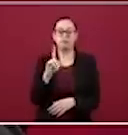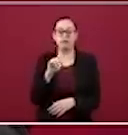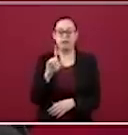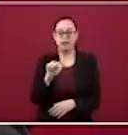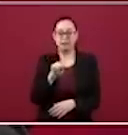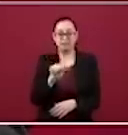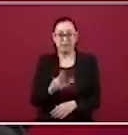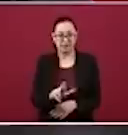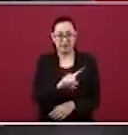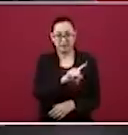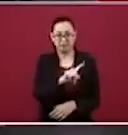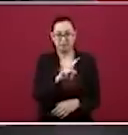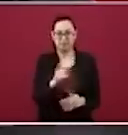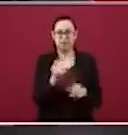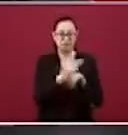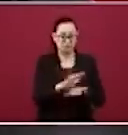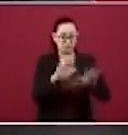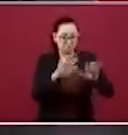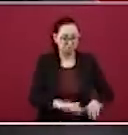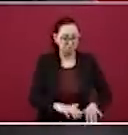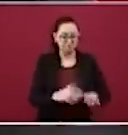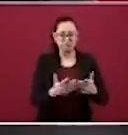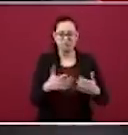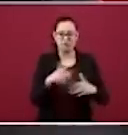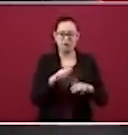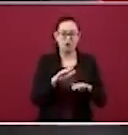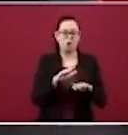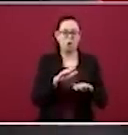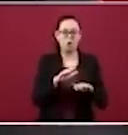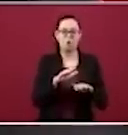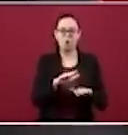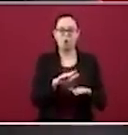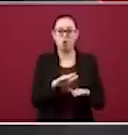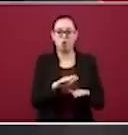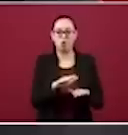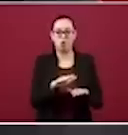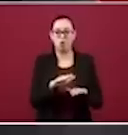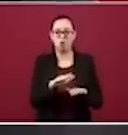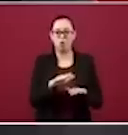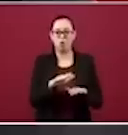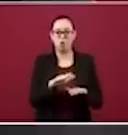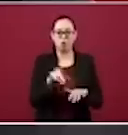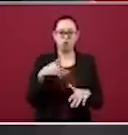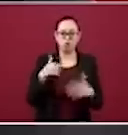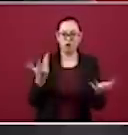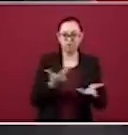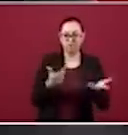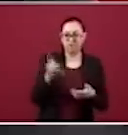suscribía informes sobre mis actividades en Tabasco.